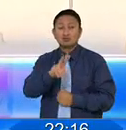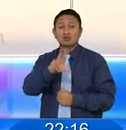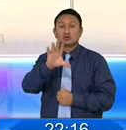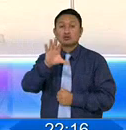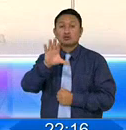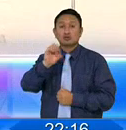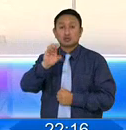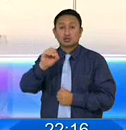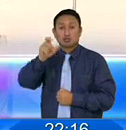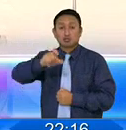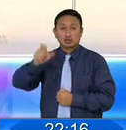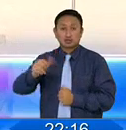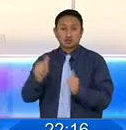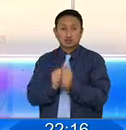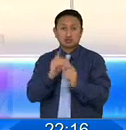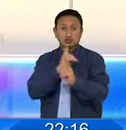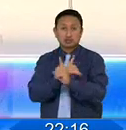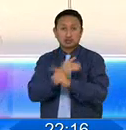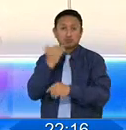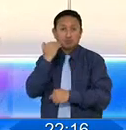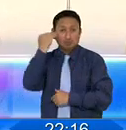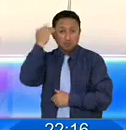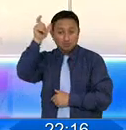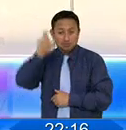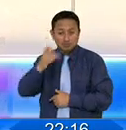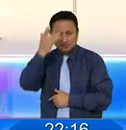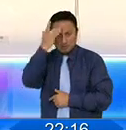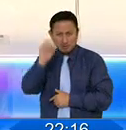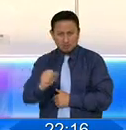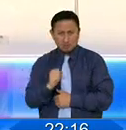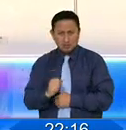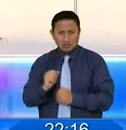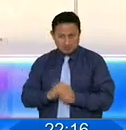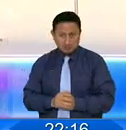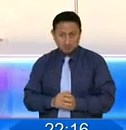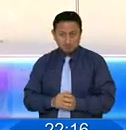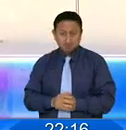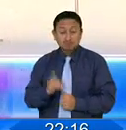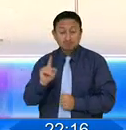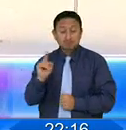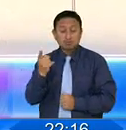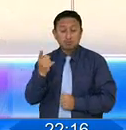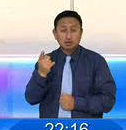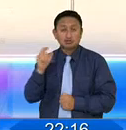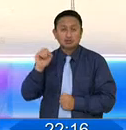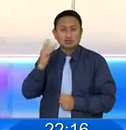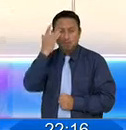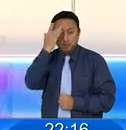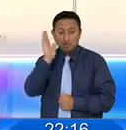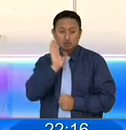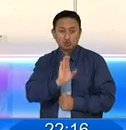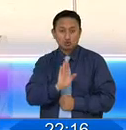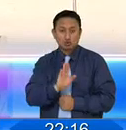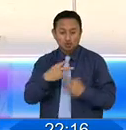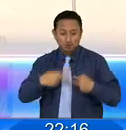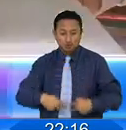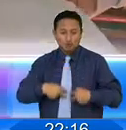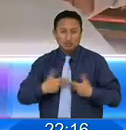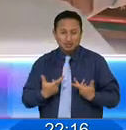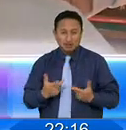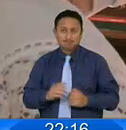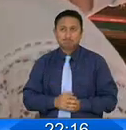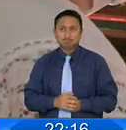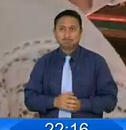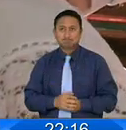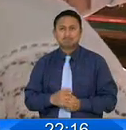con discapacidad, adultos mayores y personas con enfermedades catastróficas. Tienen prioridad, obviamente, por su condición de estado de salud y anímico. ¿Cómo